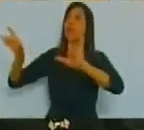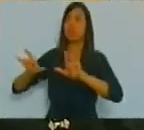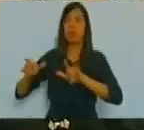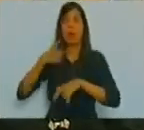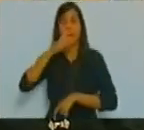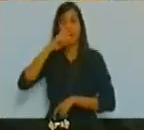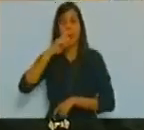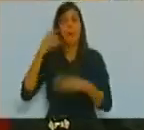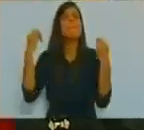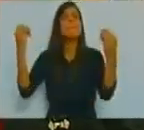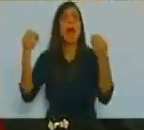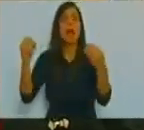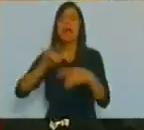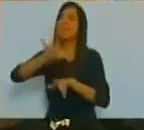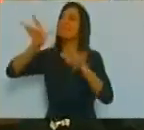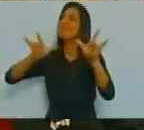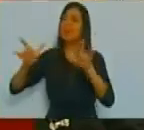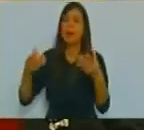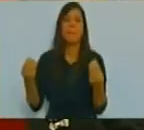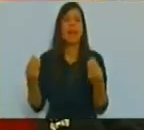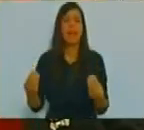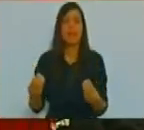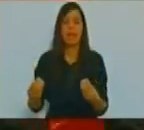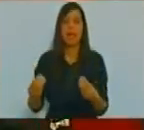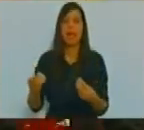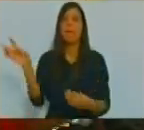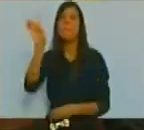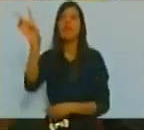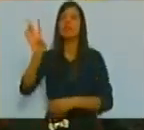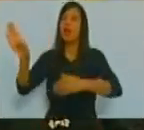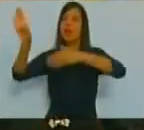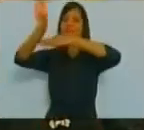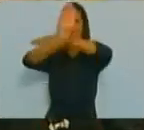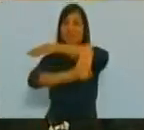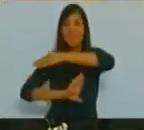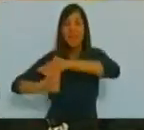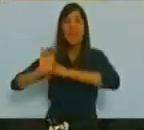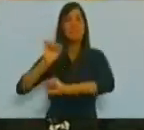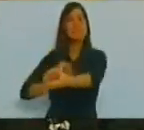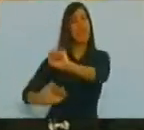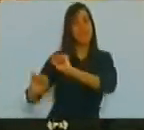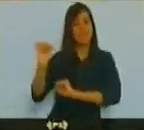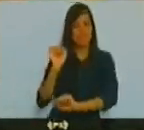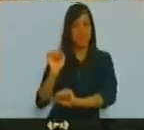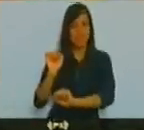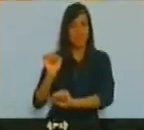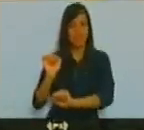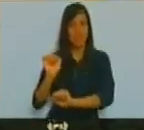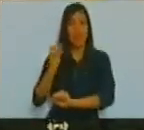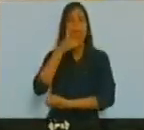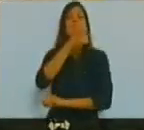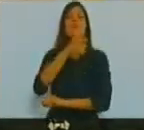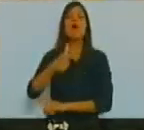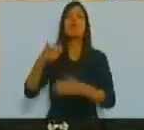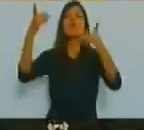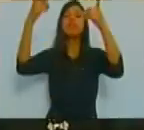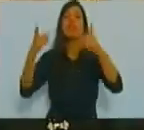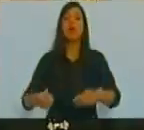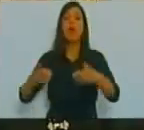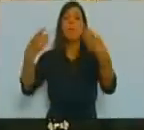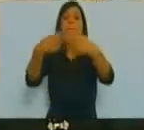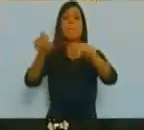para seguir defendiendo nuestra decisión soberana a ser un pueblo de paz